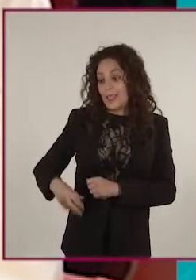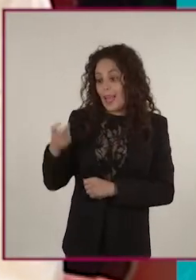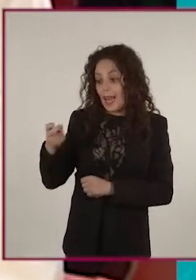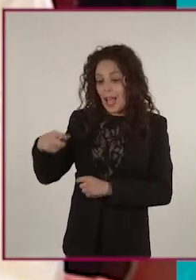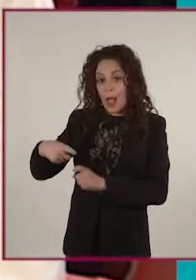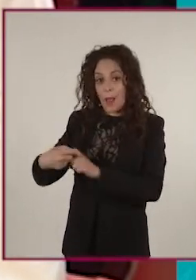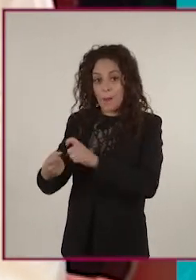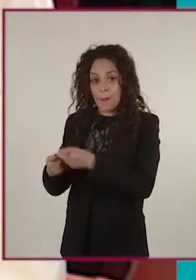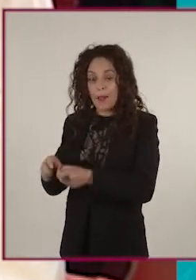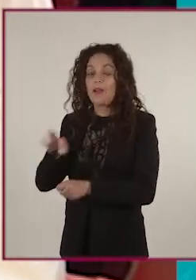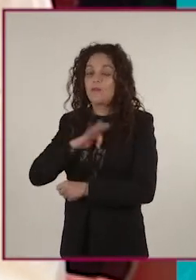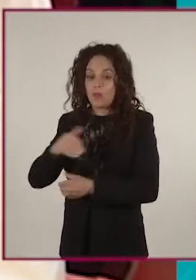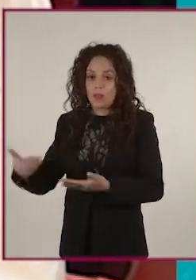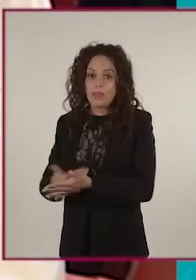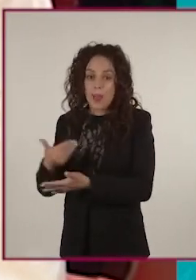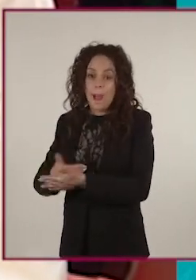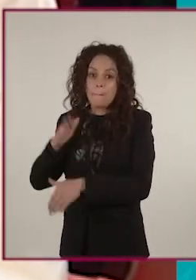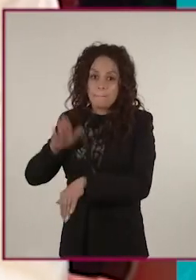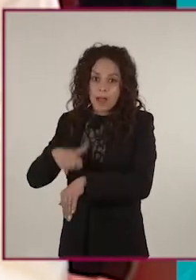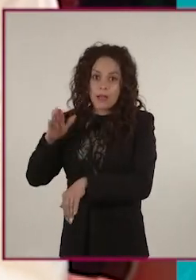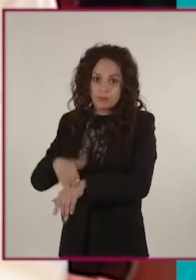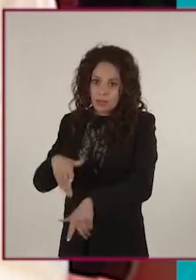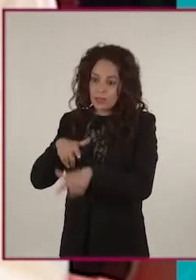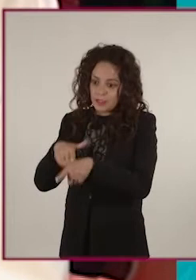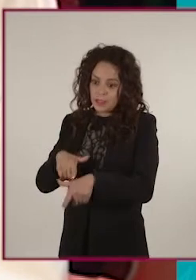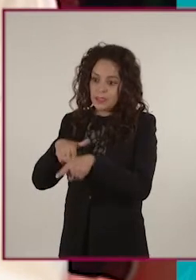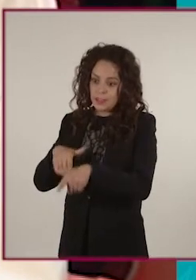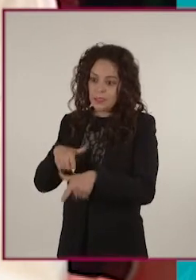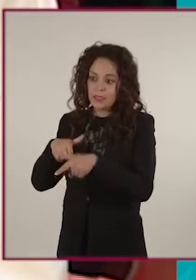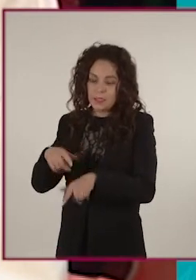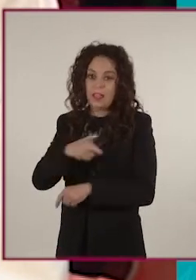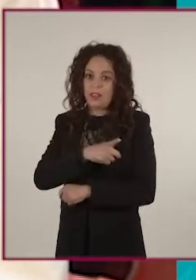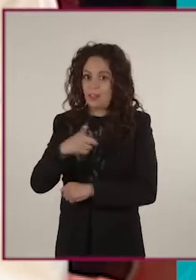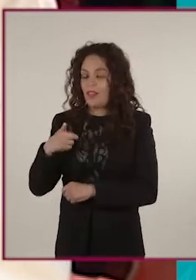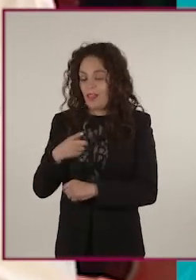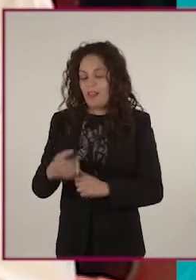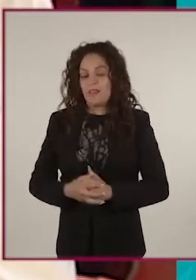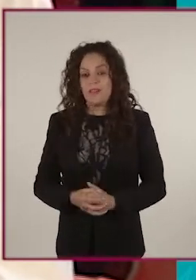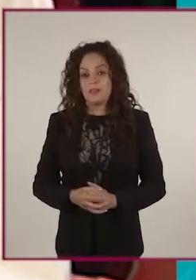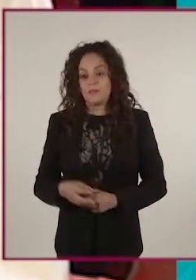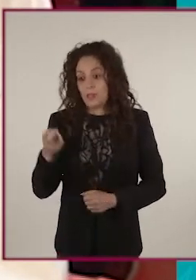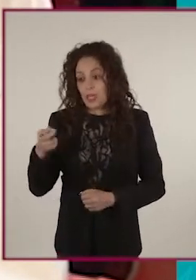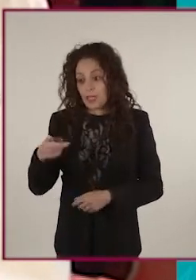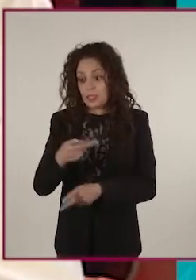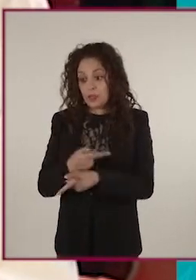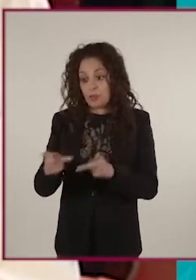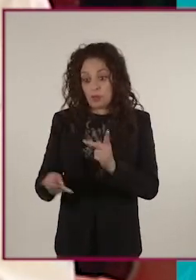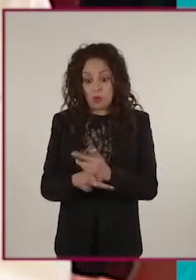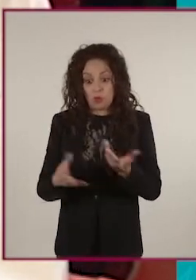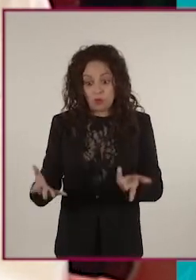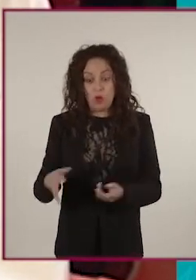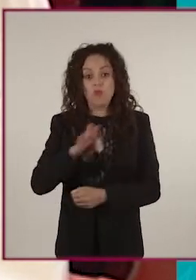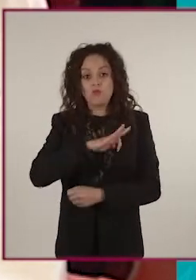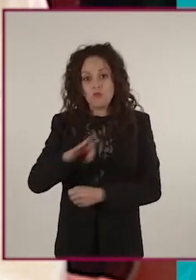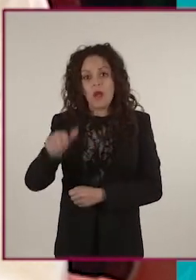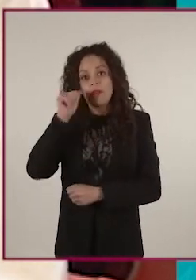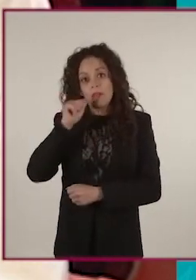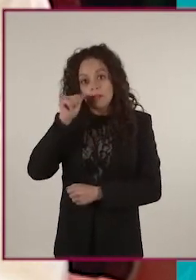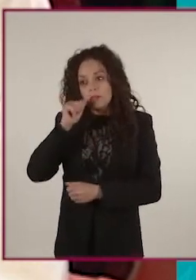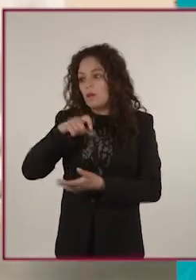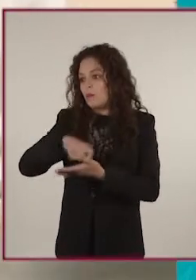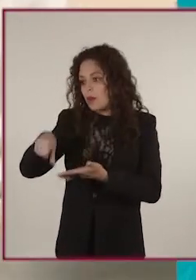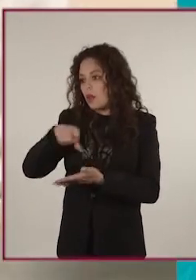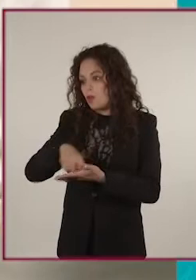estos poliésteres bacterianos que, bueno, son productos renovables, ¿no? Que siempre vamos a poder tener a nuestro